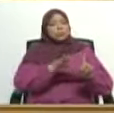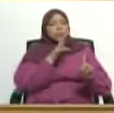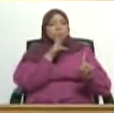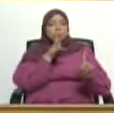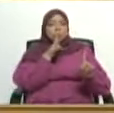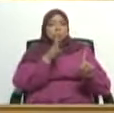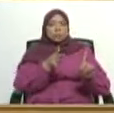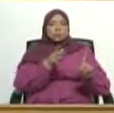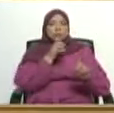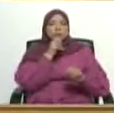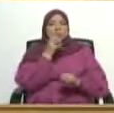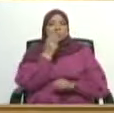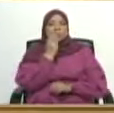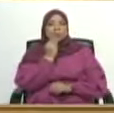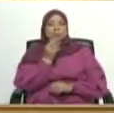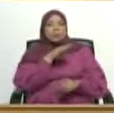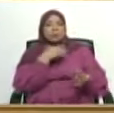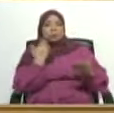a la barbarie,